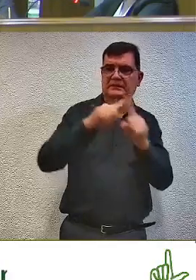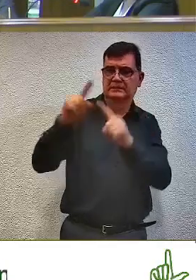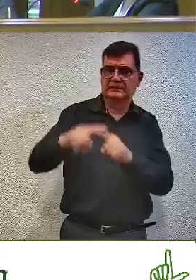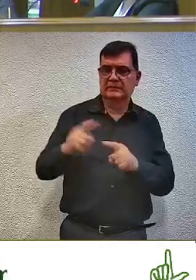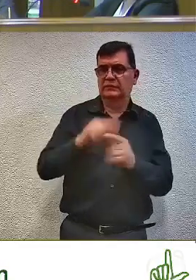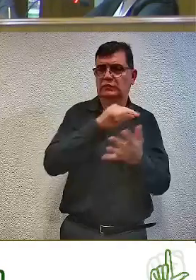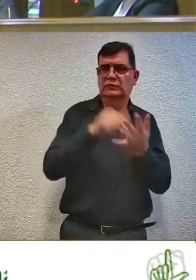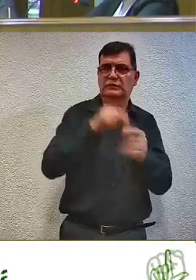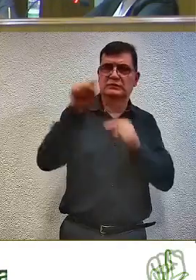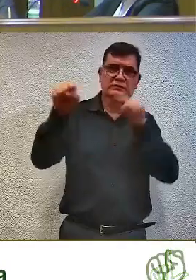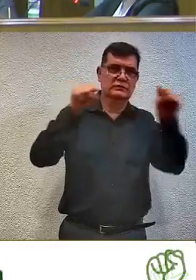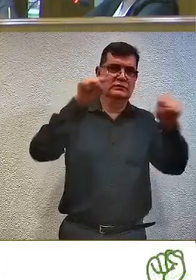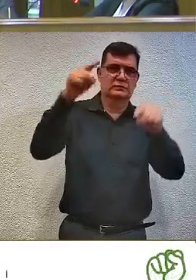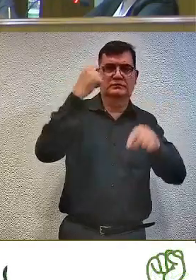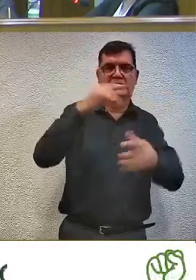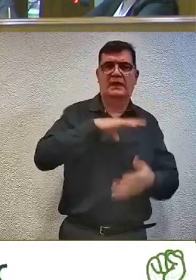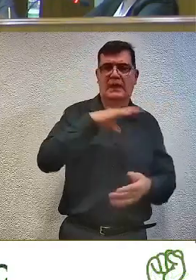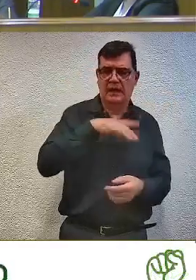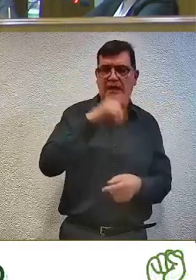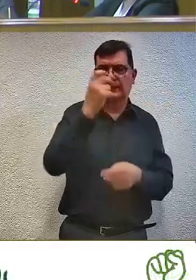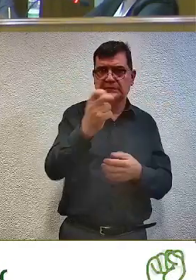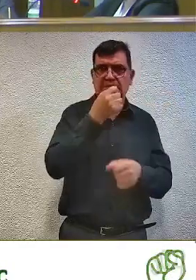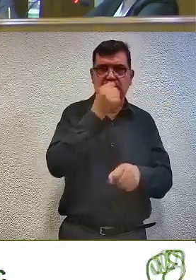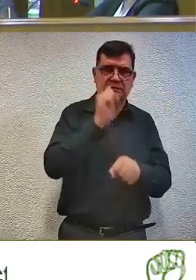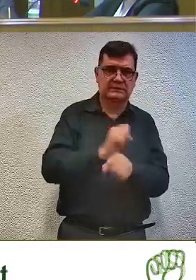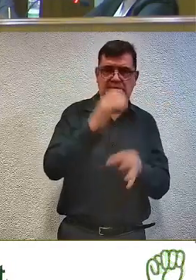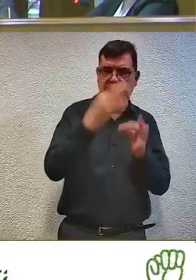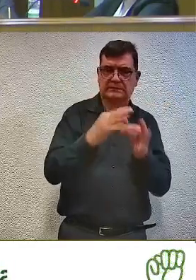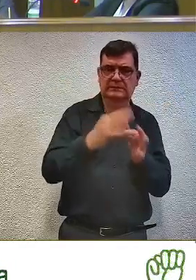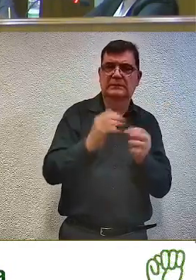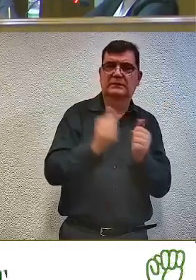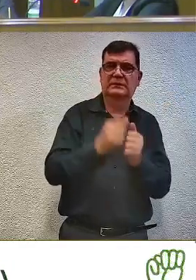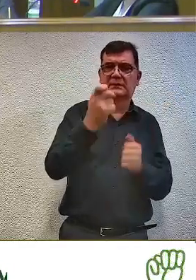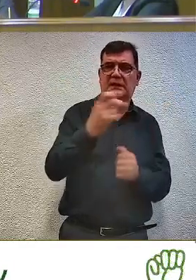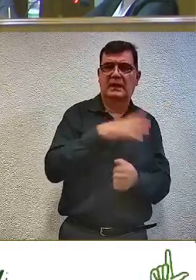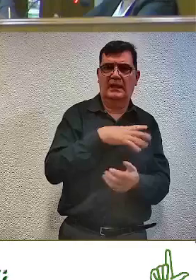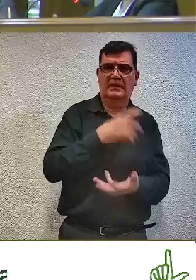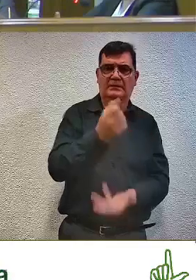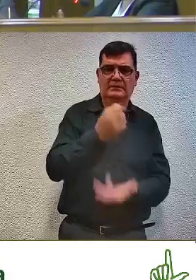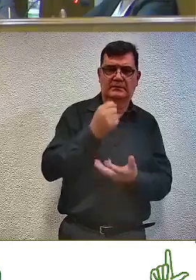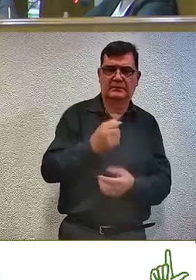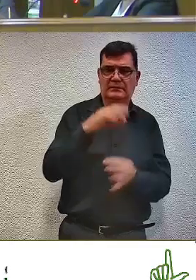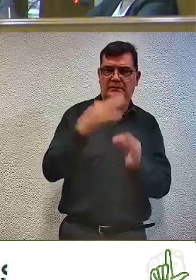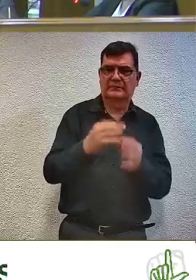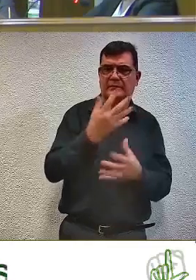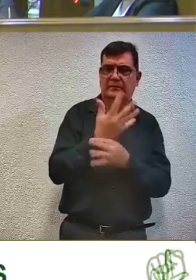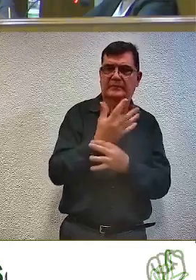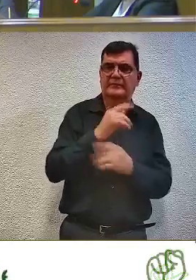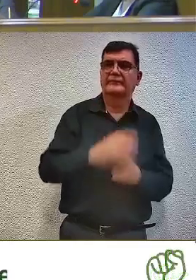locales pertinentes para lograr que dicha Secretaría cumpla con la entrega de los recursos mencionados.